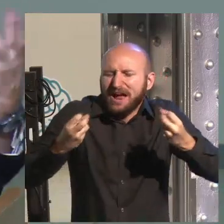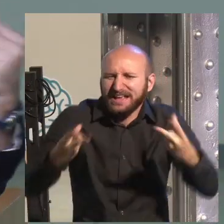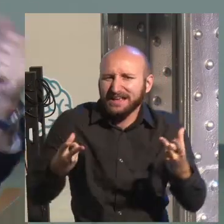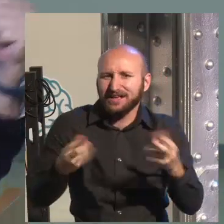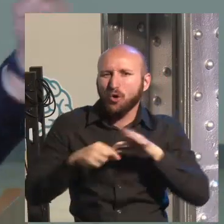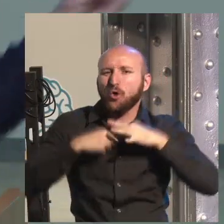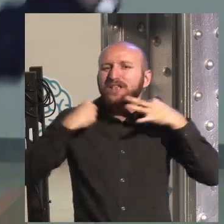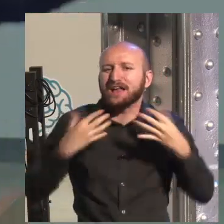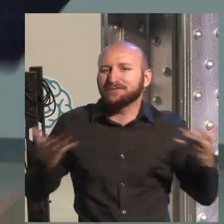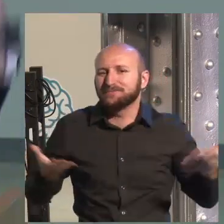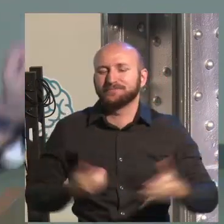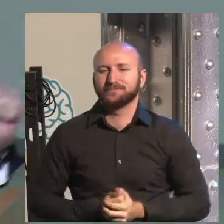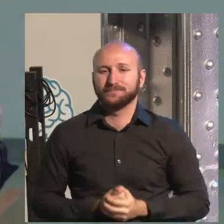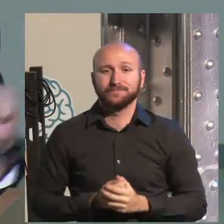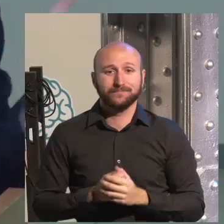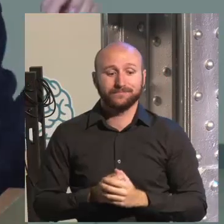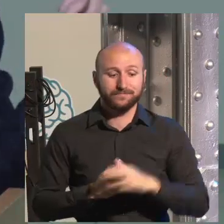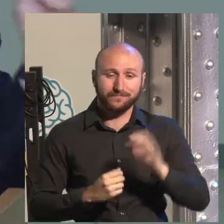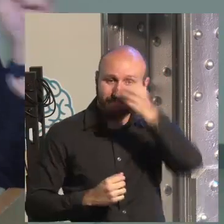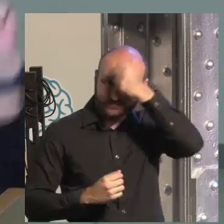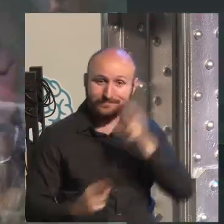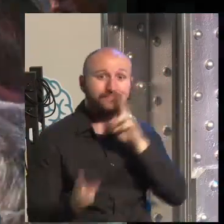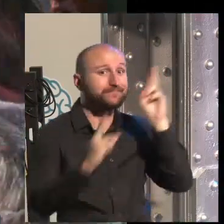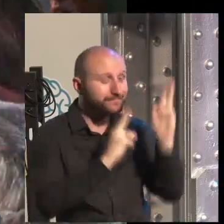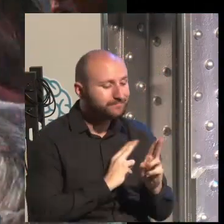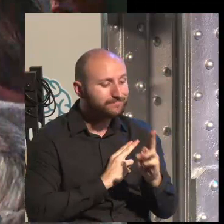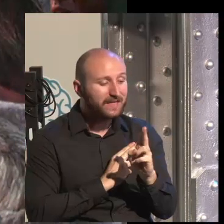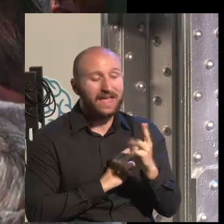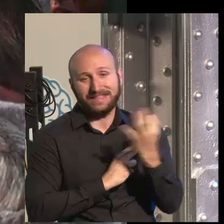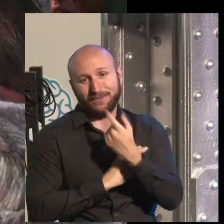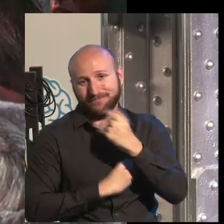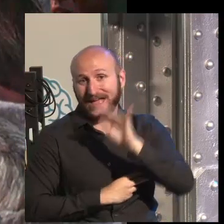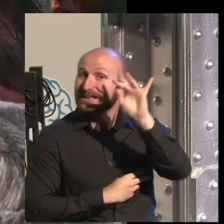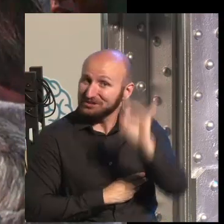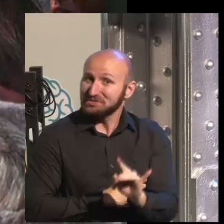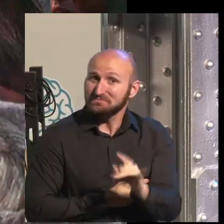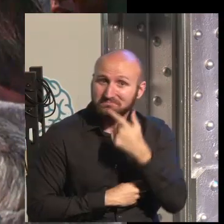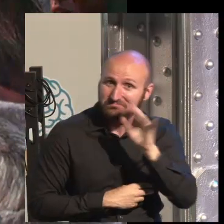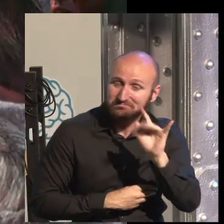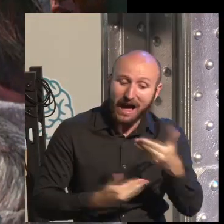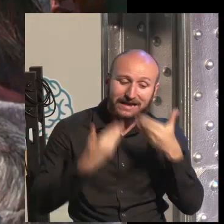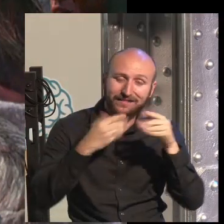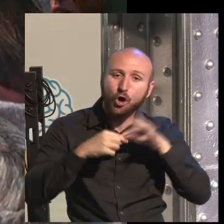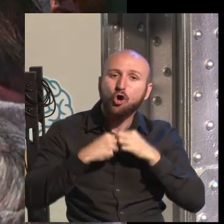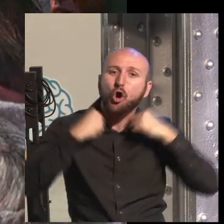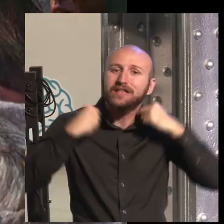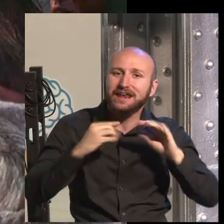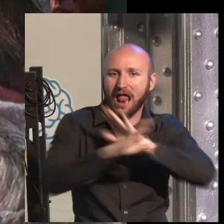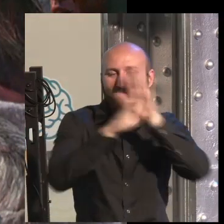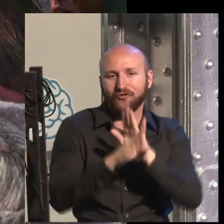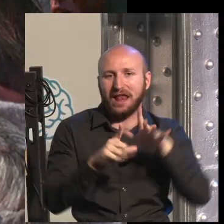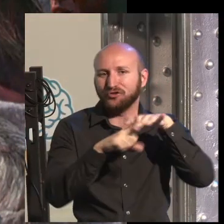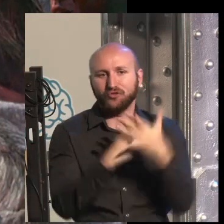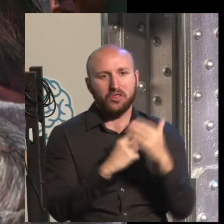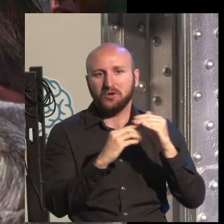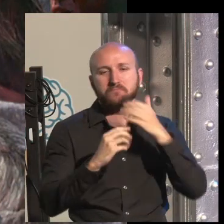sirve? ¿Cuál es su utilidad práctica? La respuesta del niño cromañón tendría que haber sido sí. Con este collar se moja uno menos, con este collar